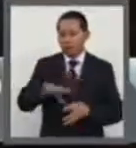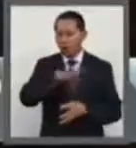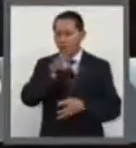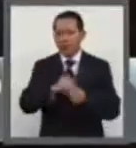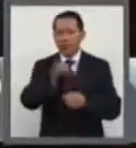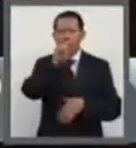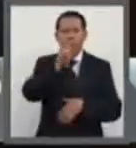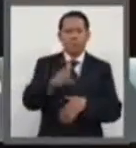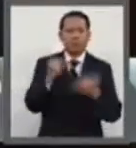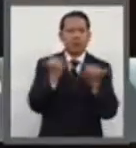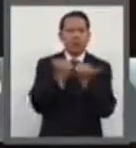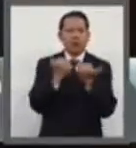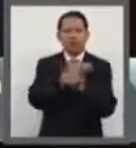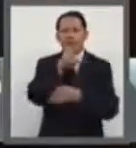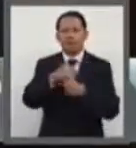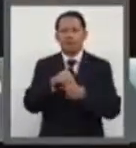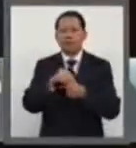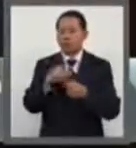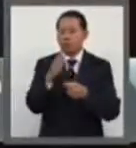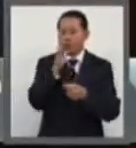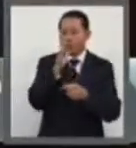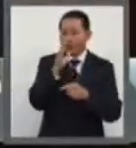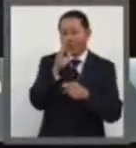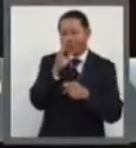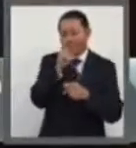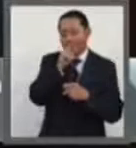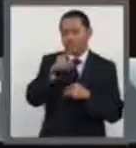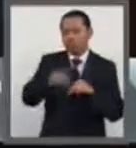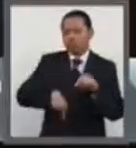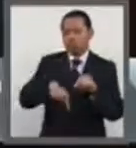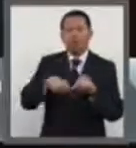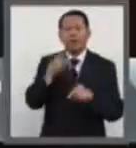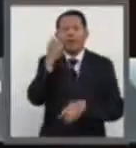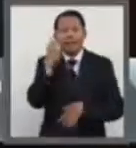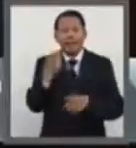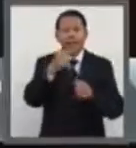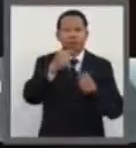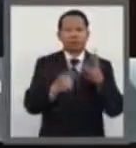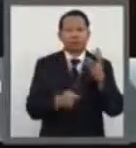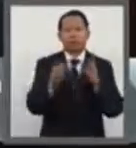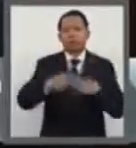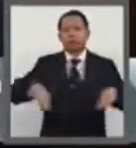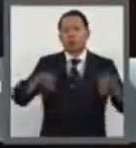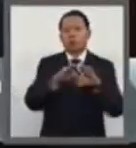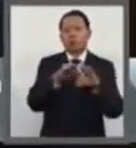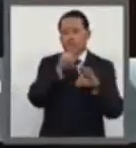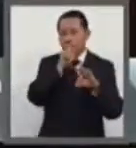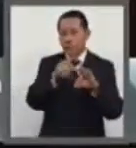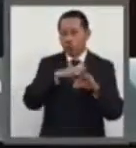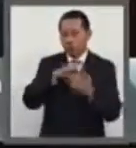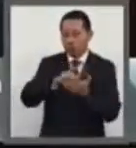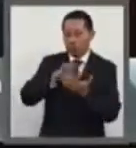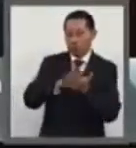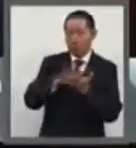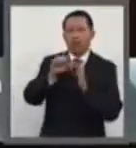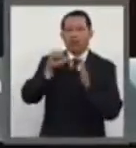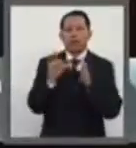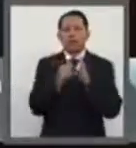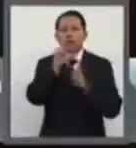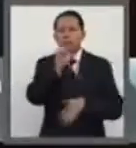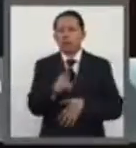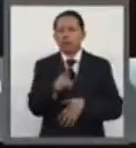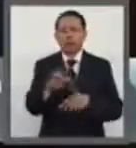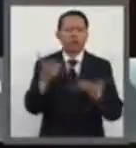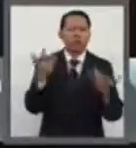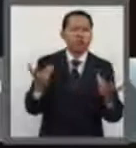absoluto e inderogable. Sin embargo, tales criterios son soslayados ya por el citado artículo.